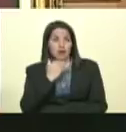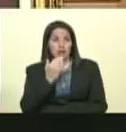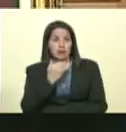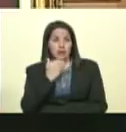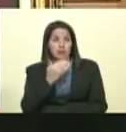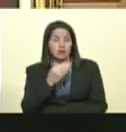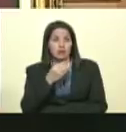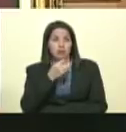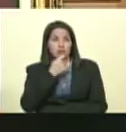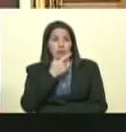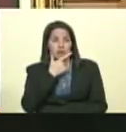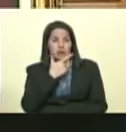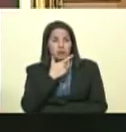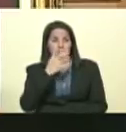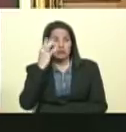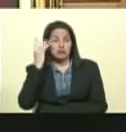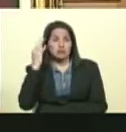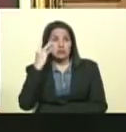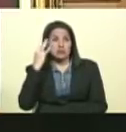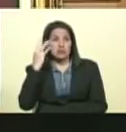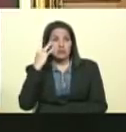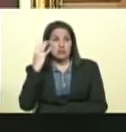soñado tanto tiempo,